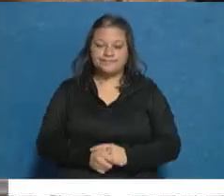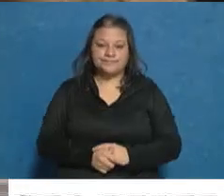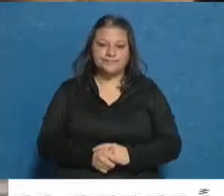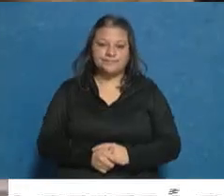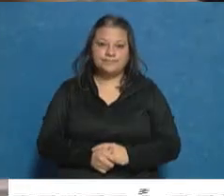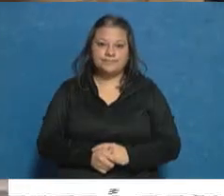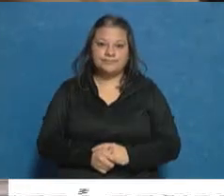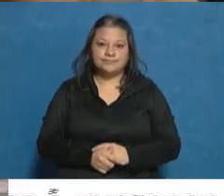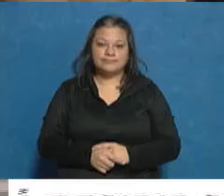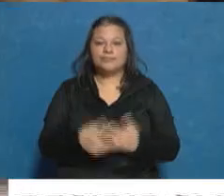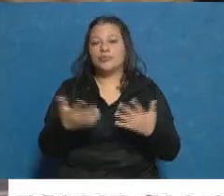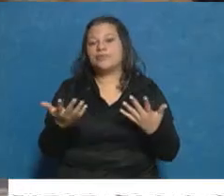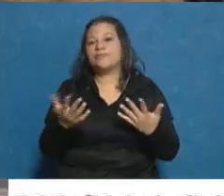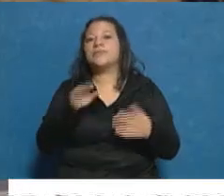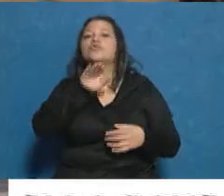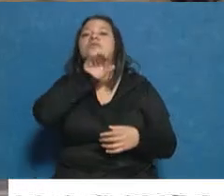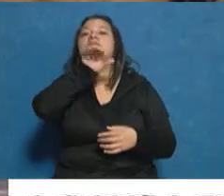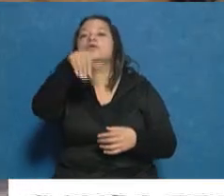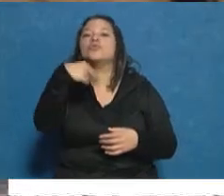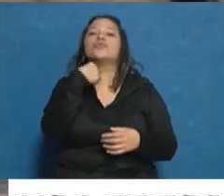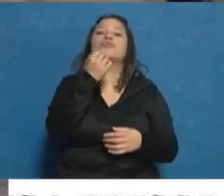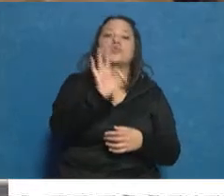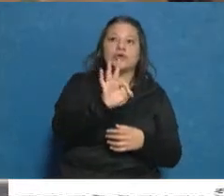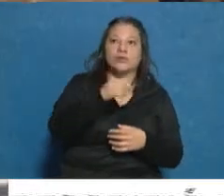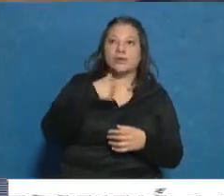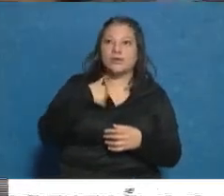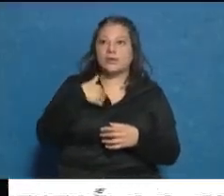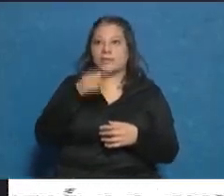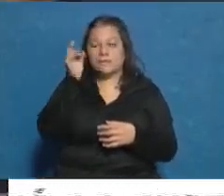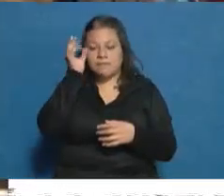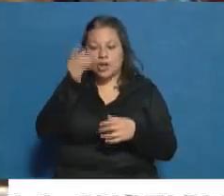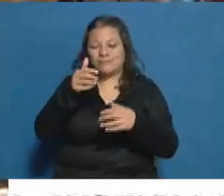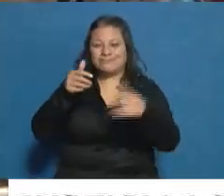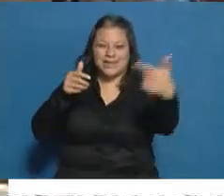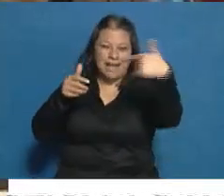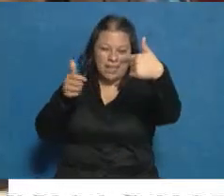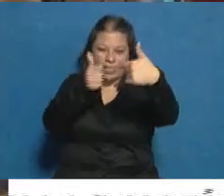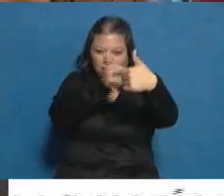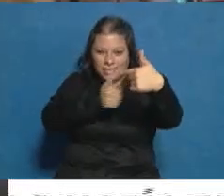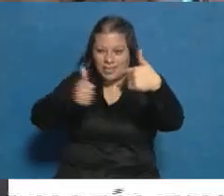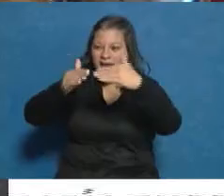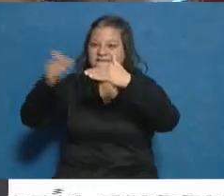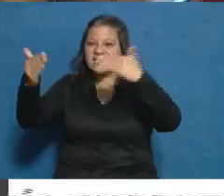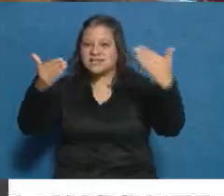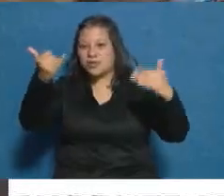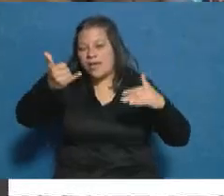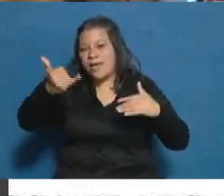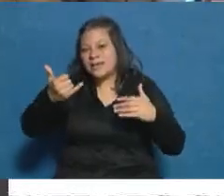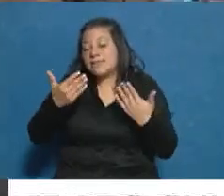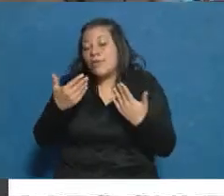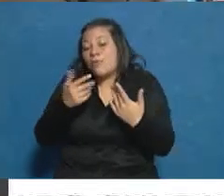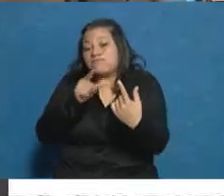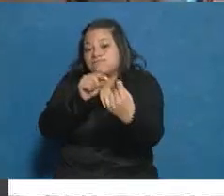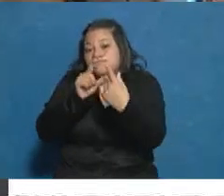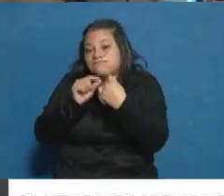eso se habla de esto, ¿no? De un nieto, de un hijo. Yo me voy a acercar, me voy a cruzar por delante de cámara. Por aquí hay algunos vecinos, Mauri, vamos a ver si podemos llegar